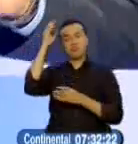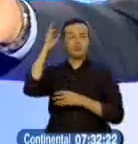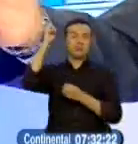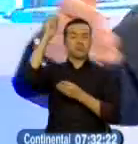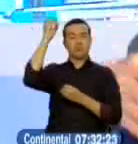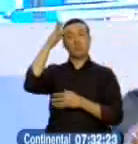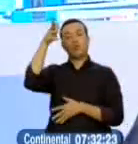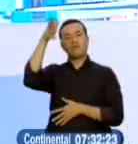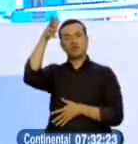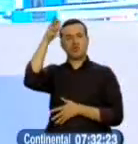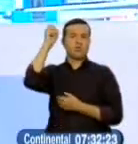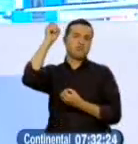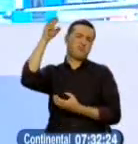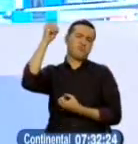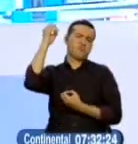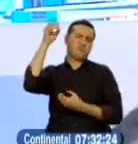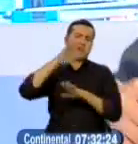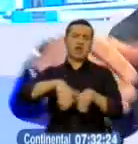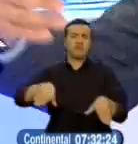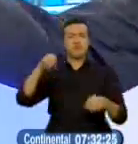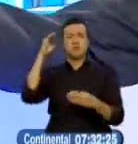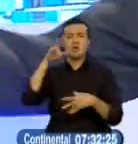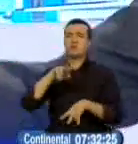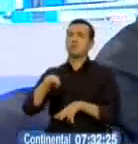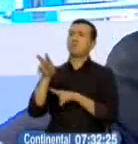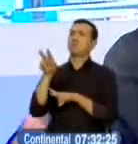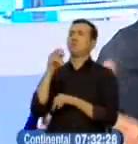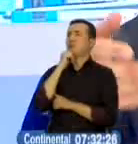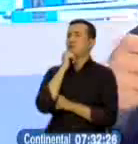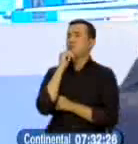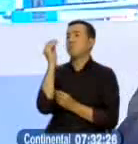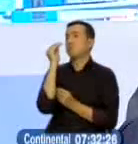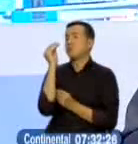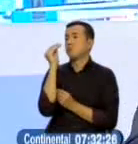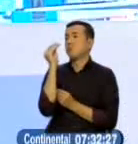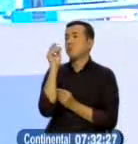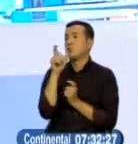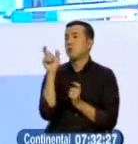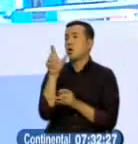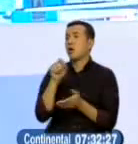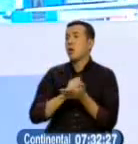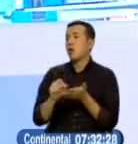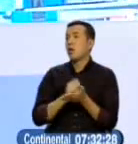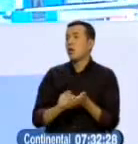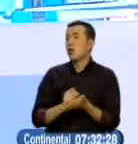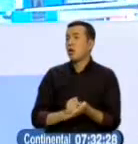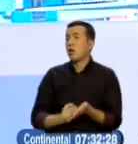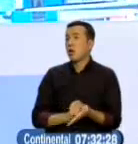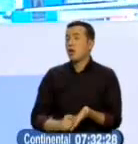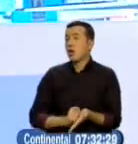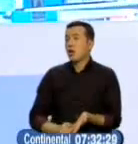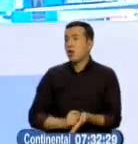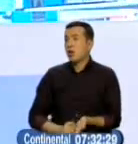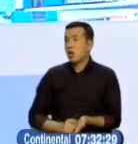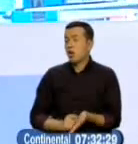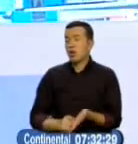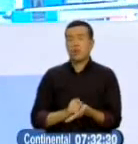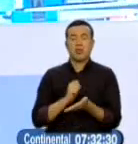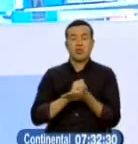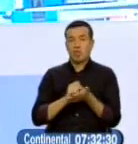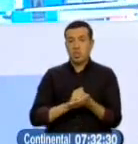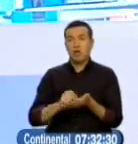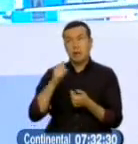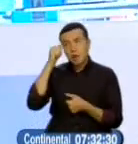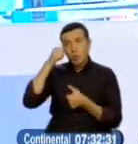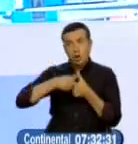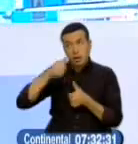al frente de un alumnado a enseñar y a que todo el mundo tome nota en una educación absolutamente